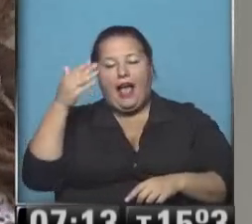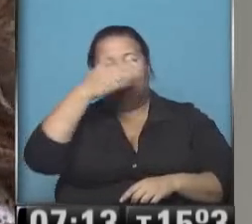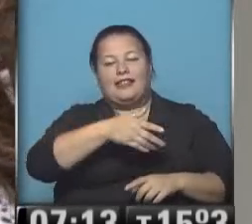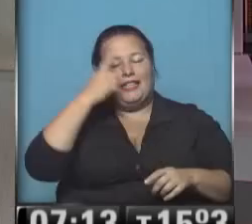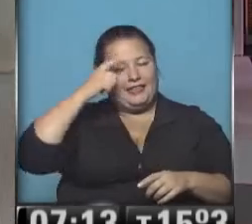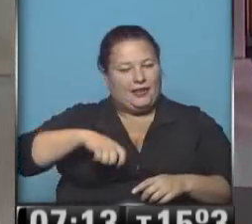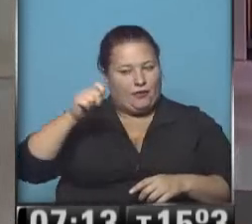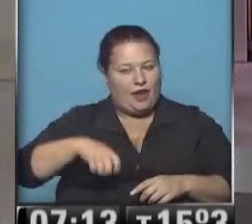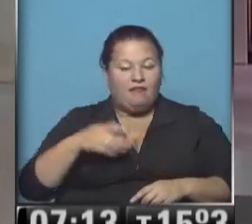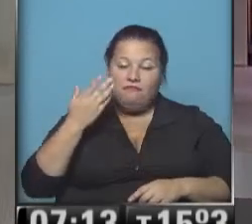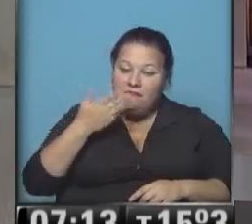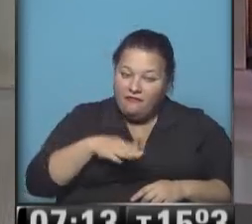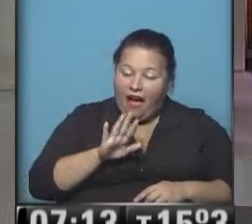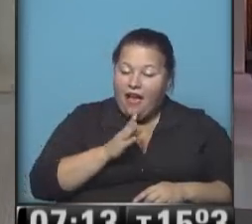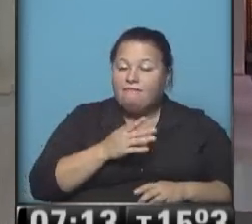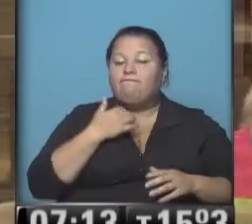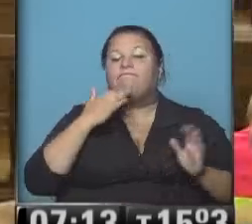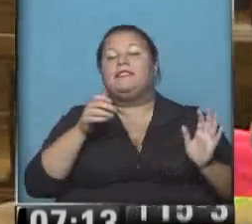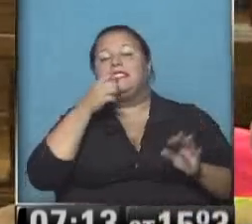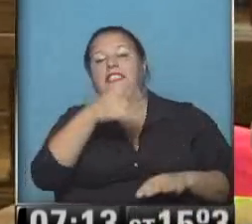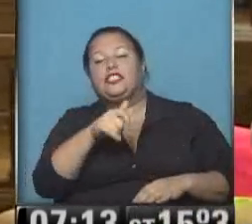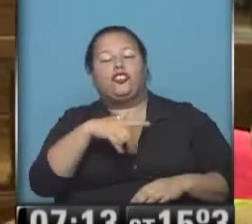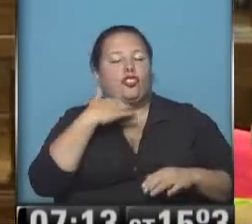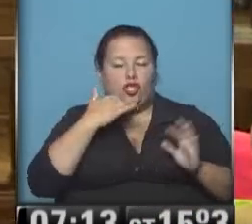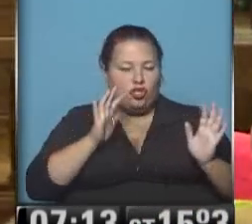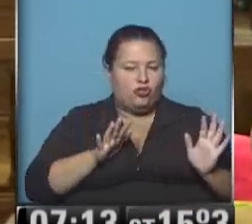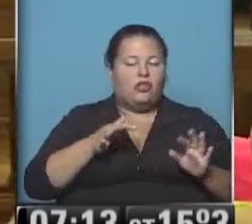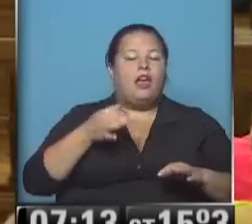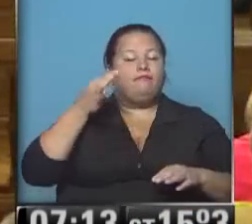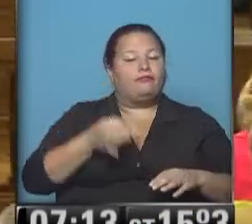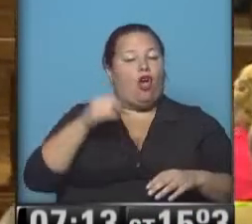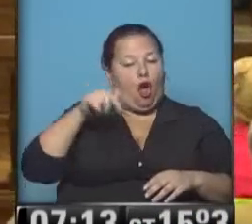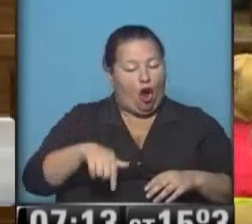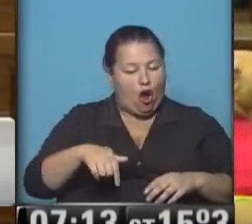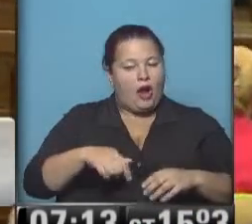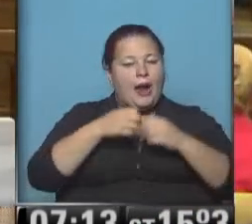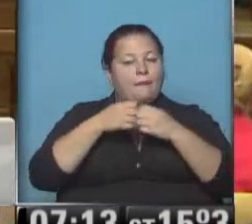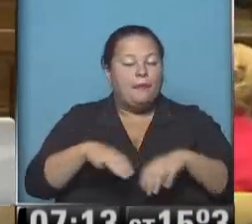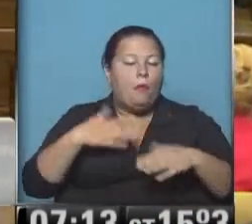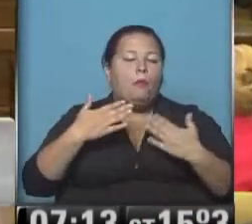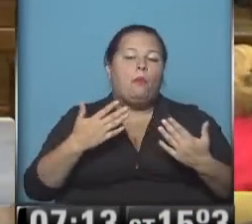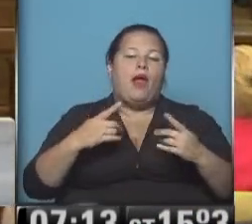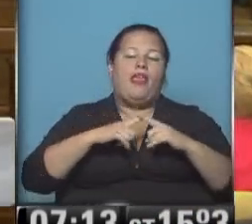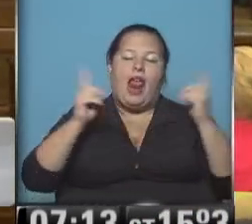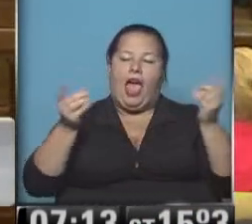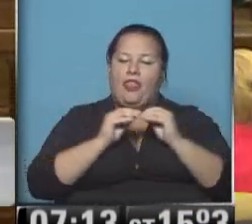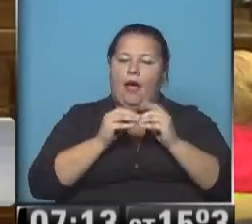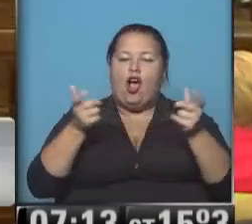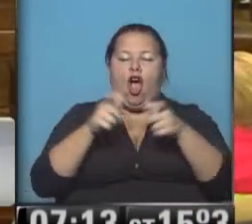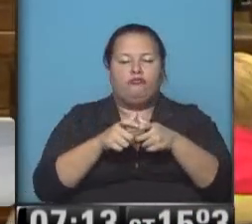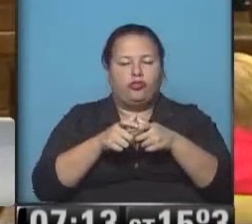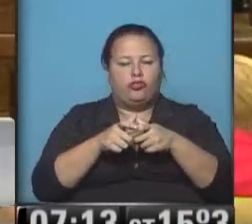en tribunales, sí. ¿Irá? En casa. Bueno, no sabemos si irá o no irá. Lo cierto es que hoy comienza y puede llegar a debatirse en la